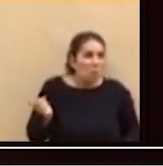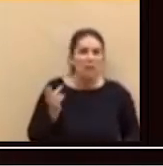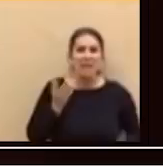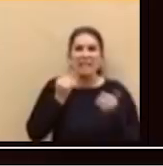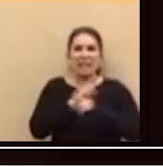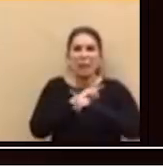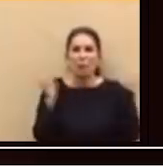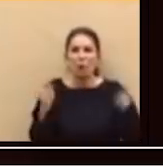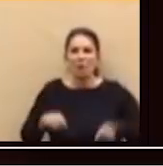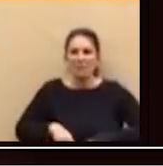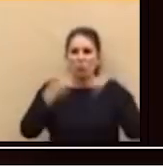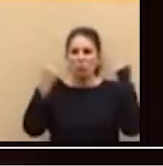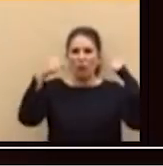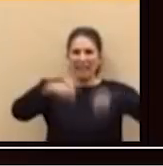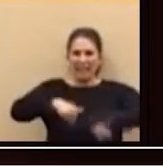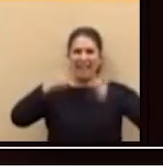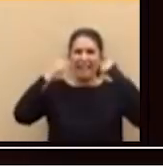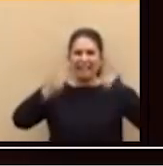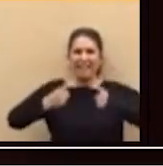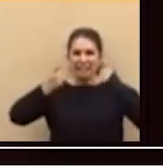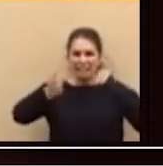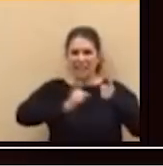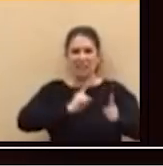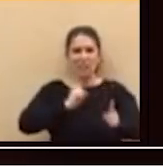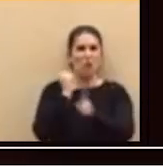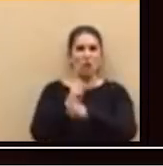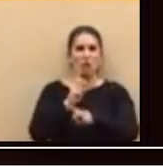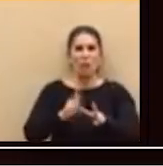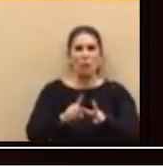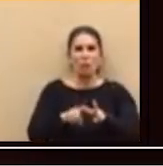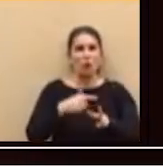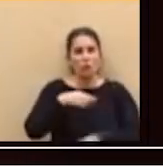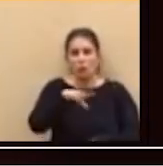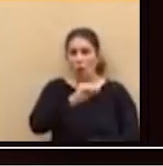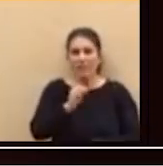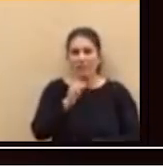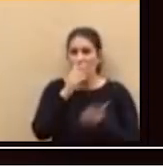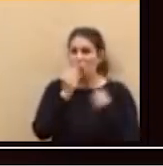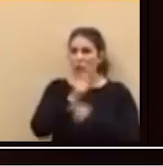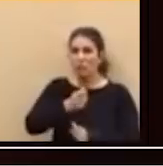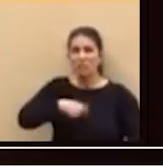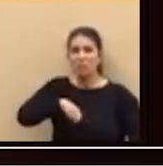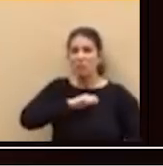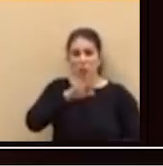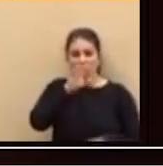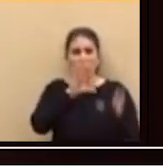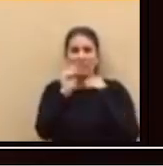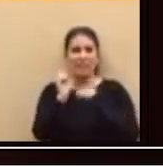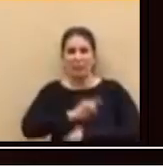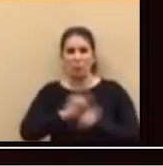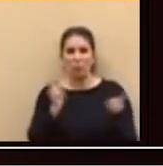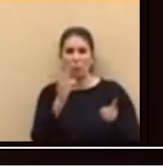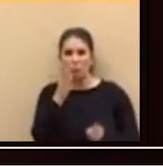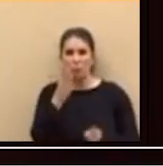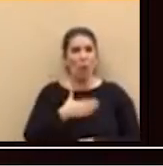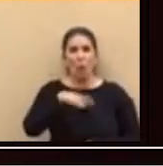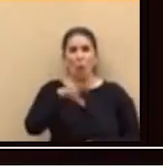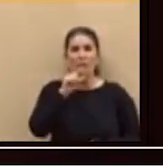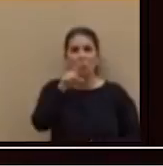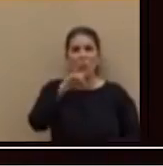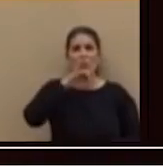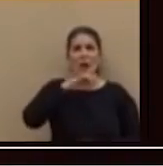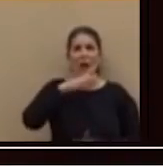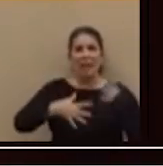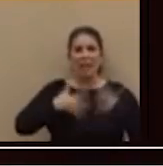tratado de perpetrar contra Vox. No lo comprende, no lo comprenden muchos españoles, por eso no entiendo su alegría, porque ustedes hoy han regalado tristeza y desesperanza a